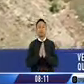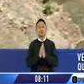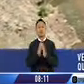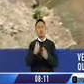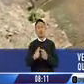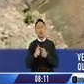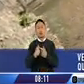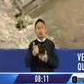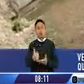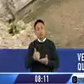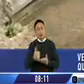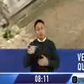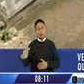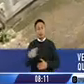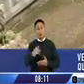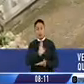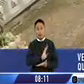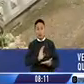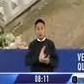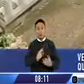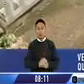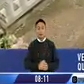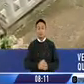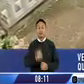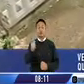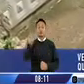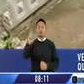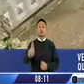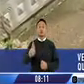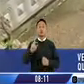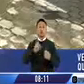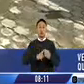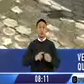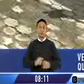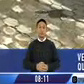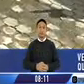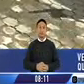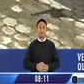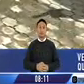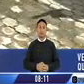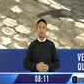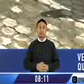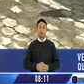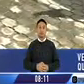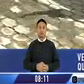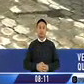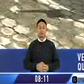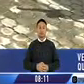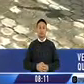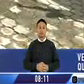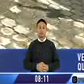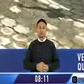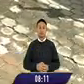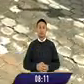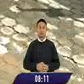intervención inmediata en este barrio, ubicado al sur de Quito. Informó Priscila Cadena.